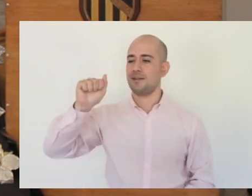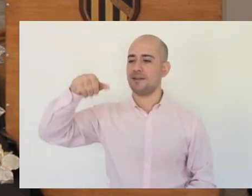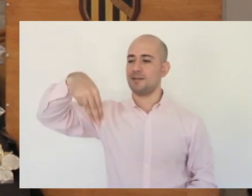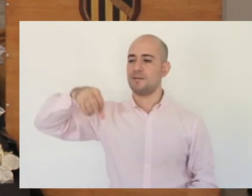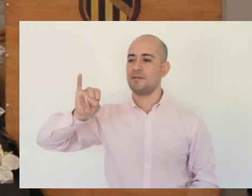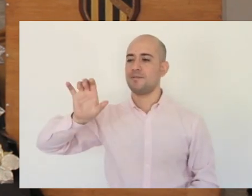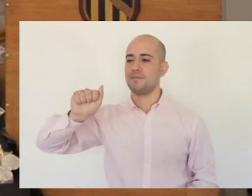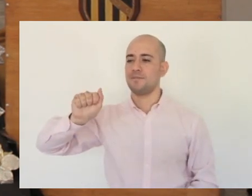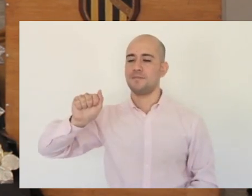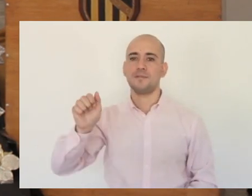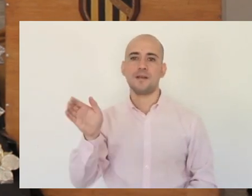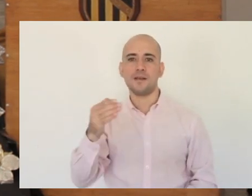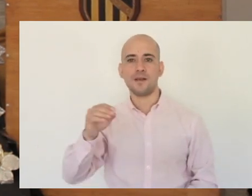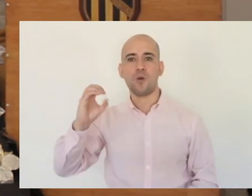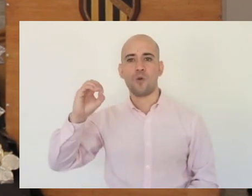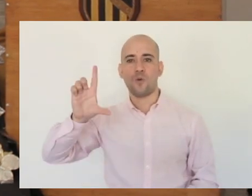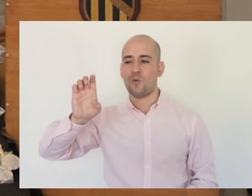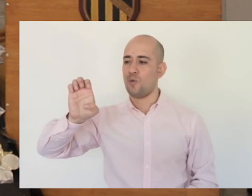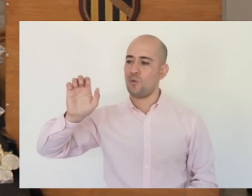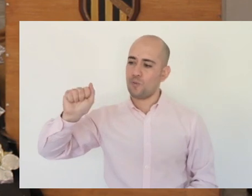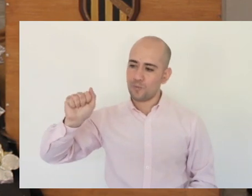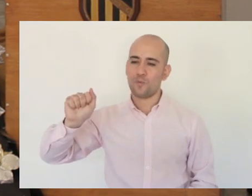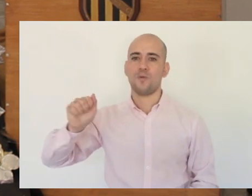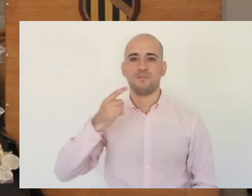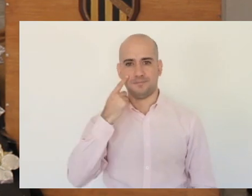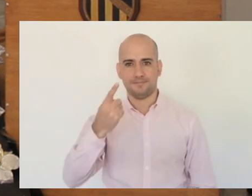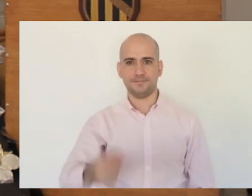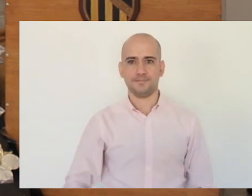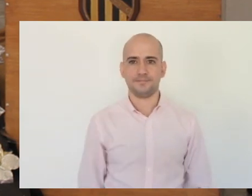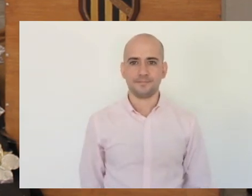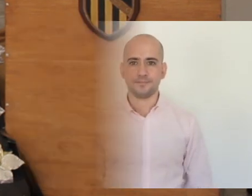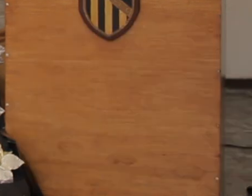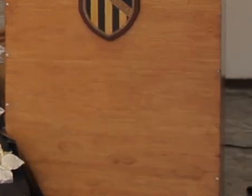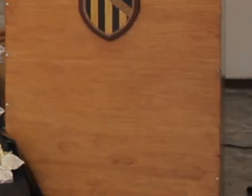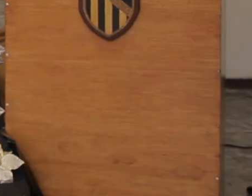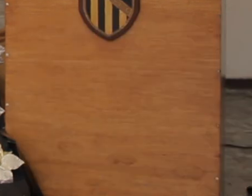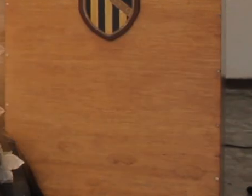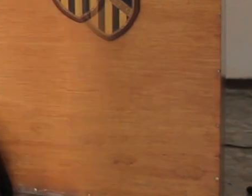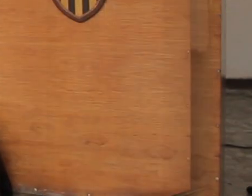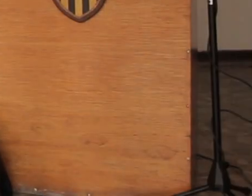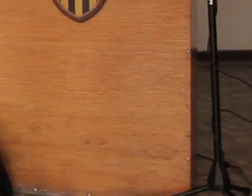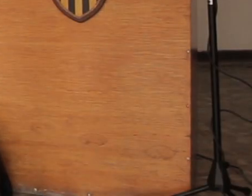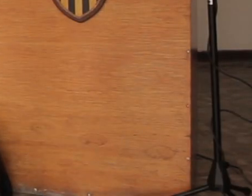por su profesora jefe, la señorita Camila Stephanie Olea Aros.